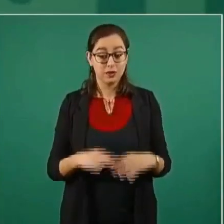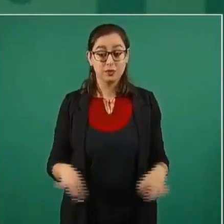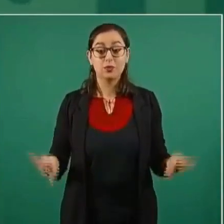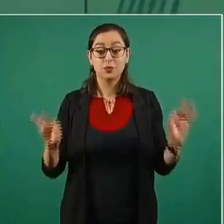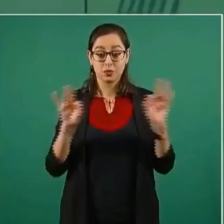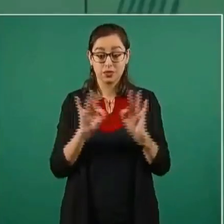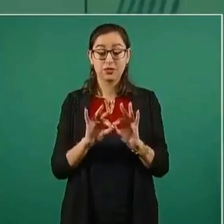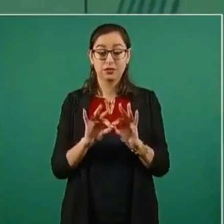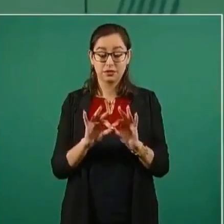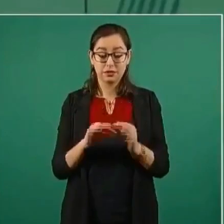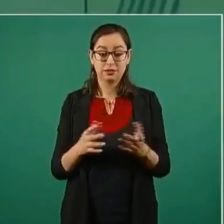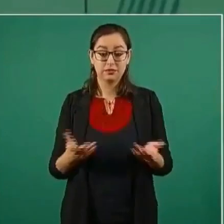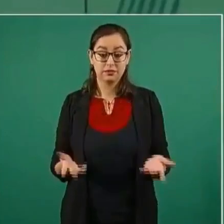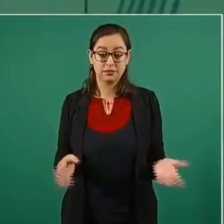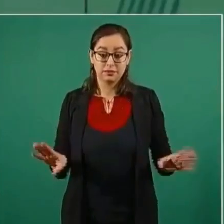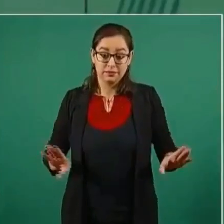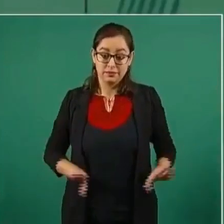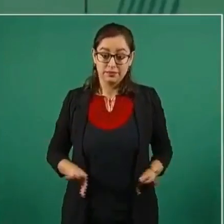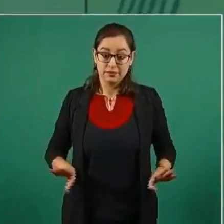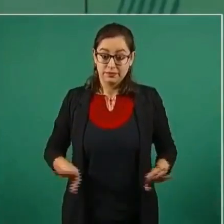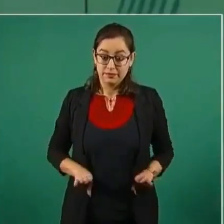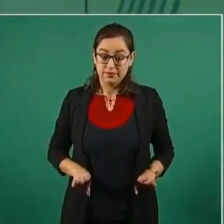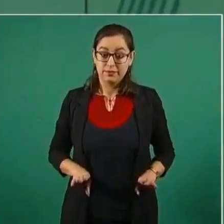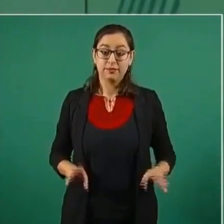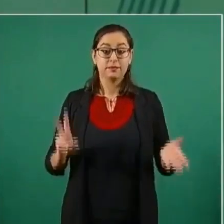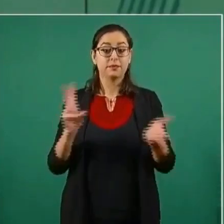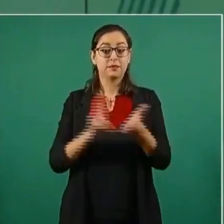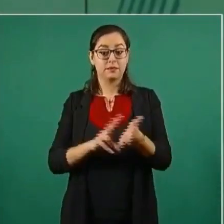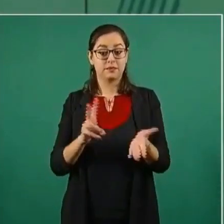el fortalecer los valores,